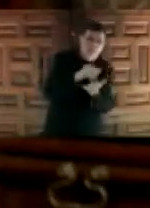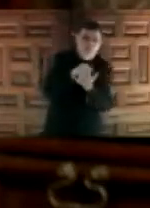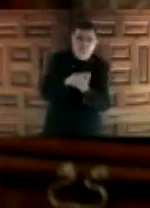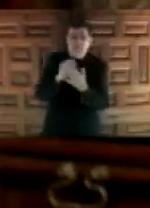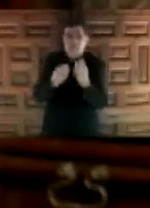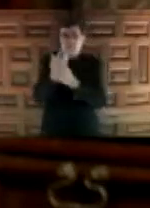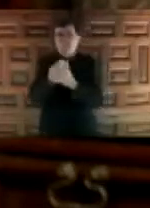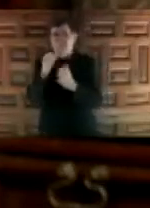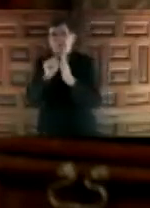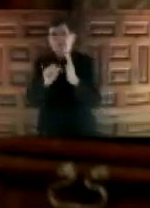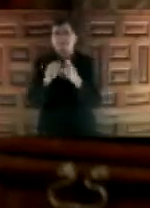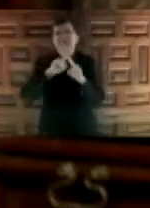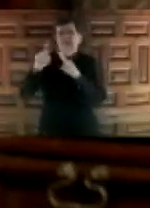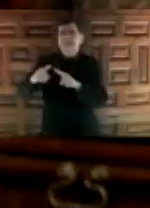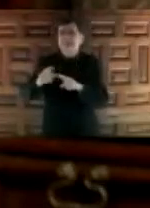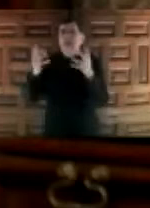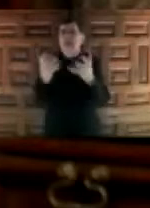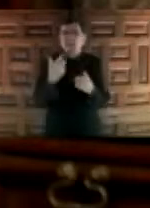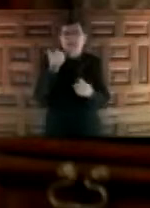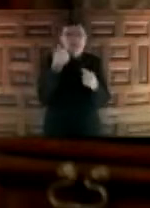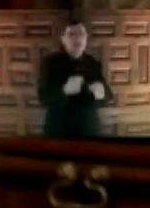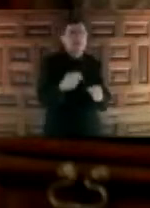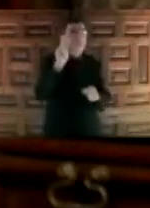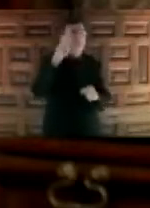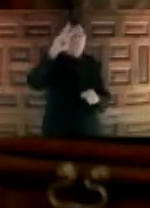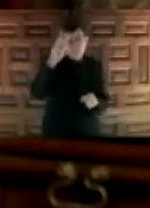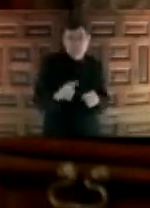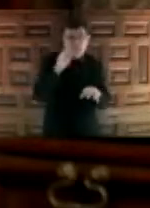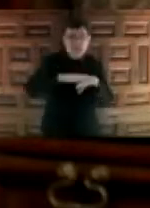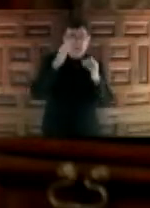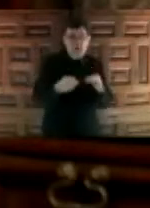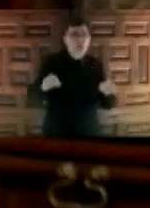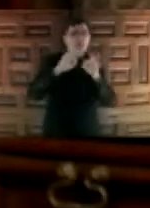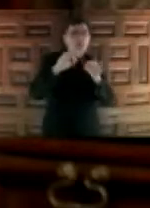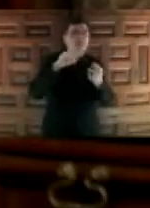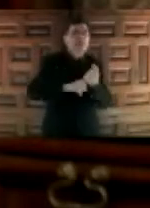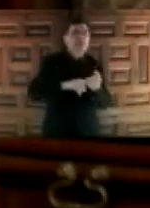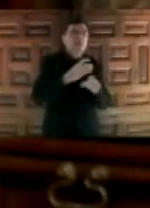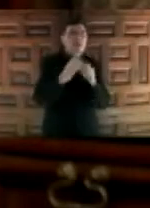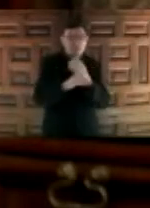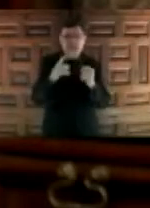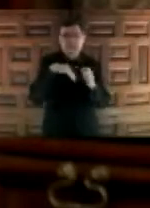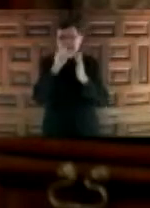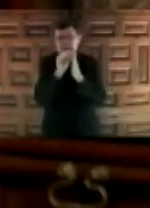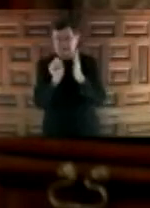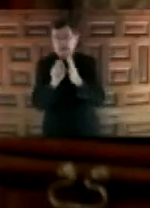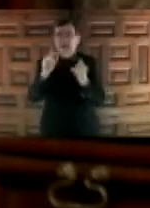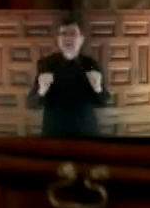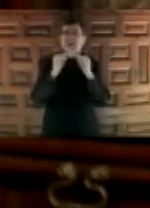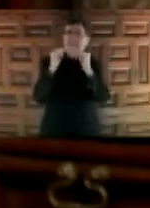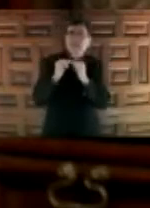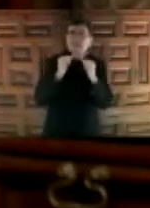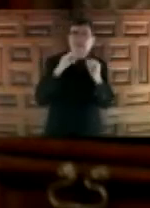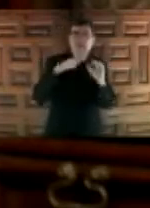más indexados. Bueno, eso se tendrá que hacer seguramente, pero realmente lo importante que tendríamos que evaluar es qué tanto el sistema y las